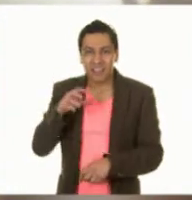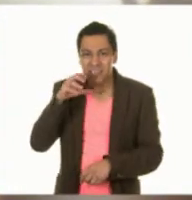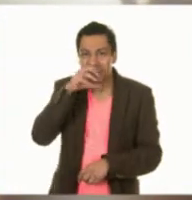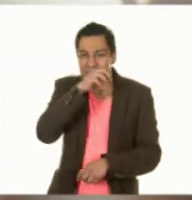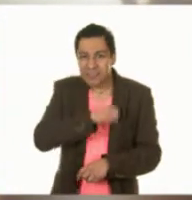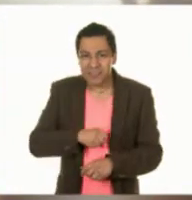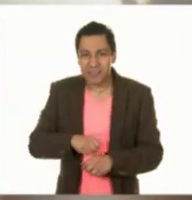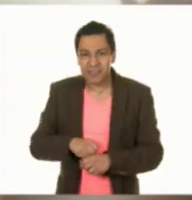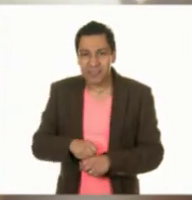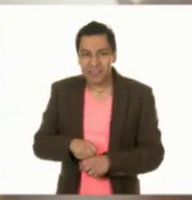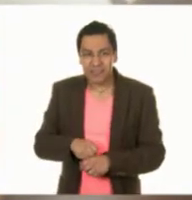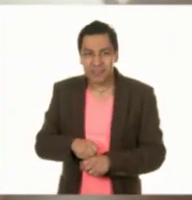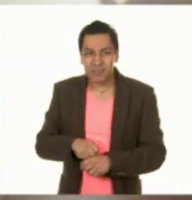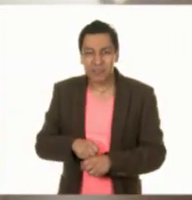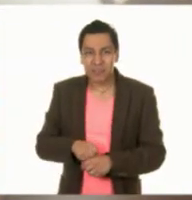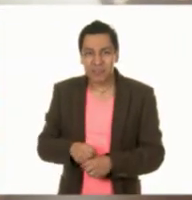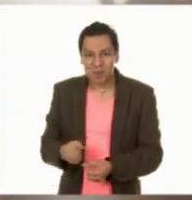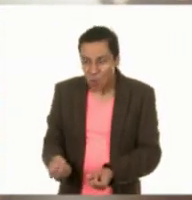¿Cuántos libros?